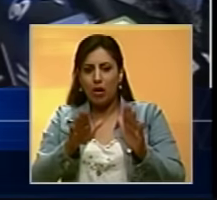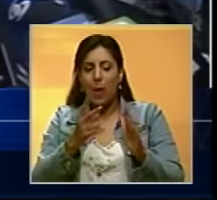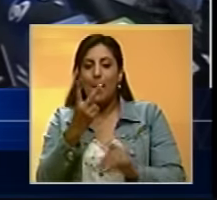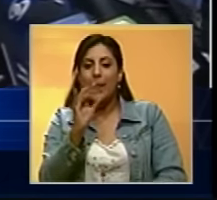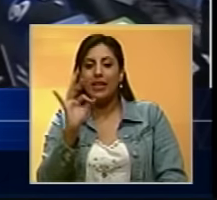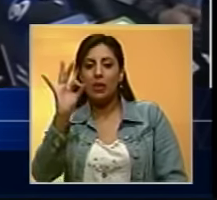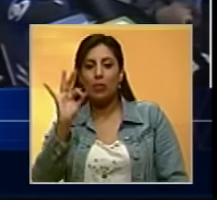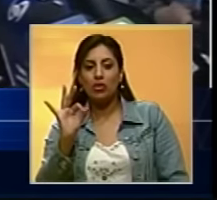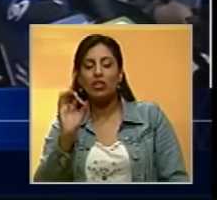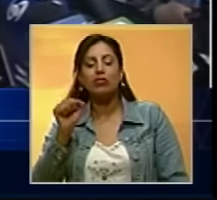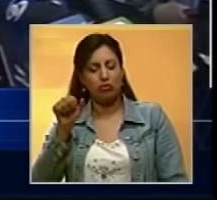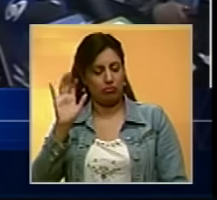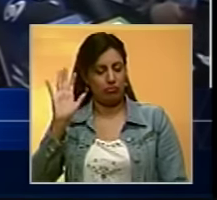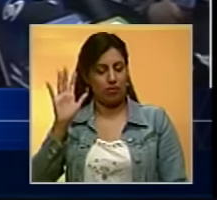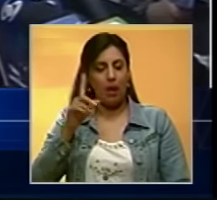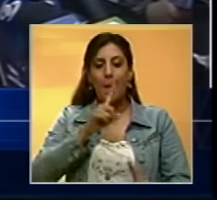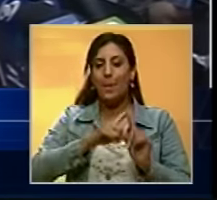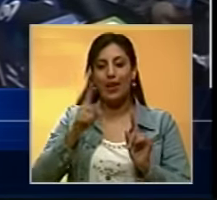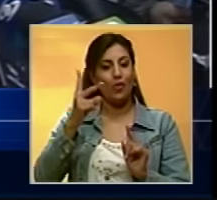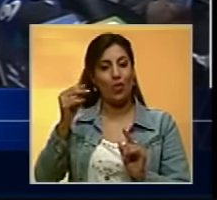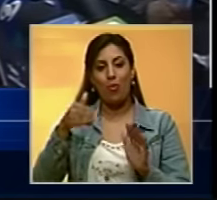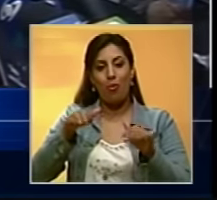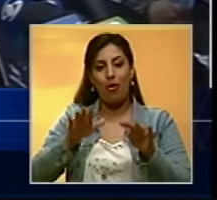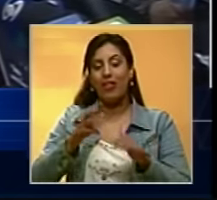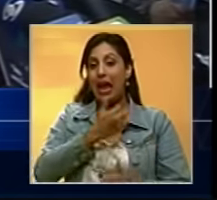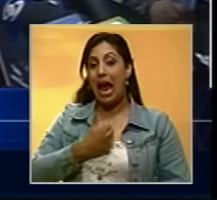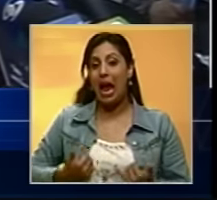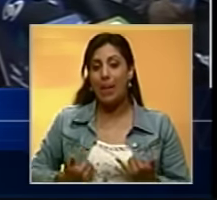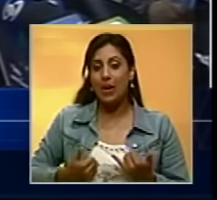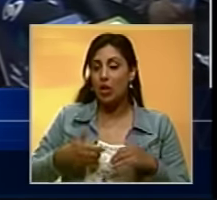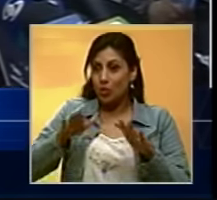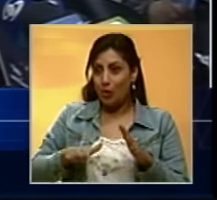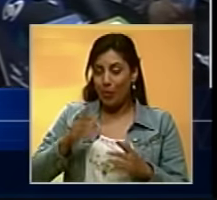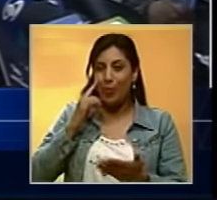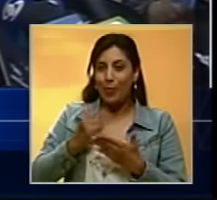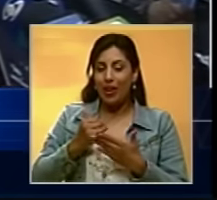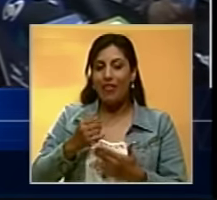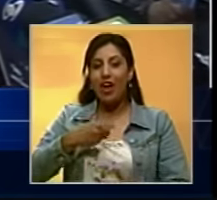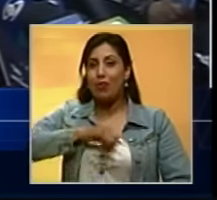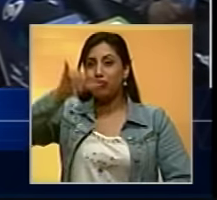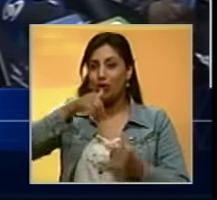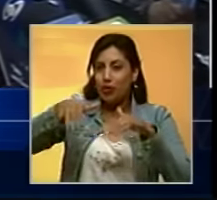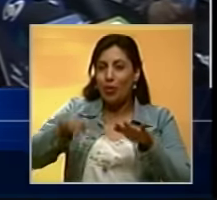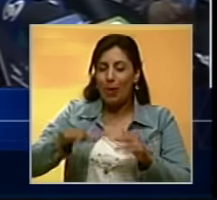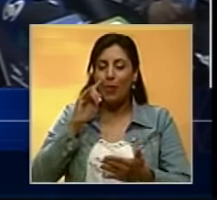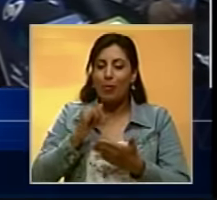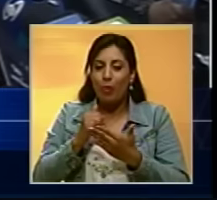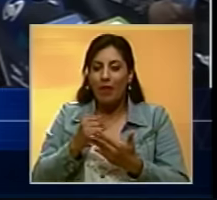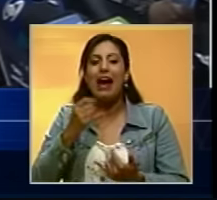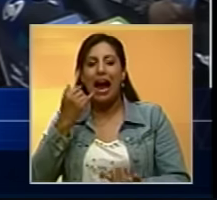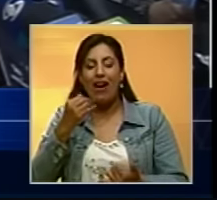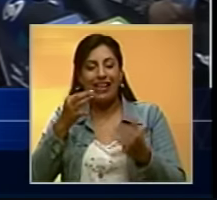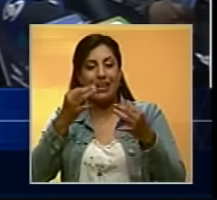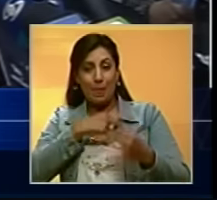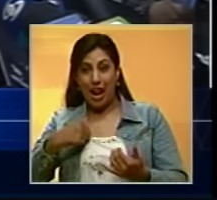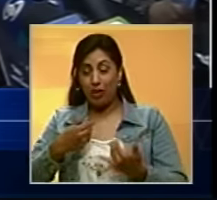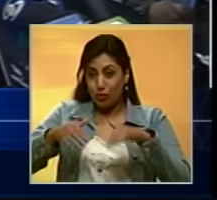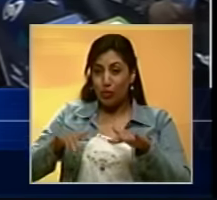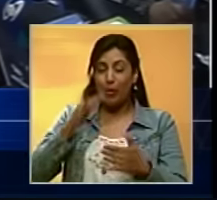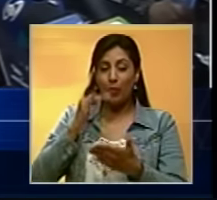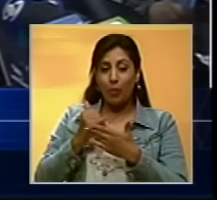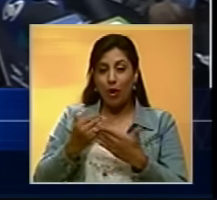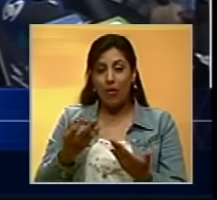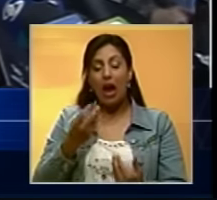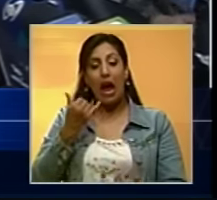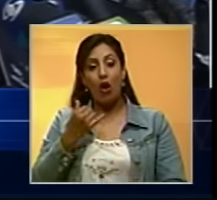20% Sí pero no pueden posponer el hambre no pueden posponer la inflación no pueden posponer la inseguridad no pueden